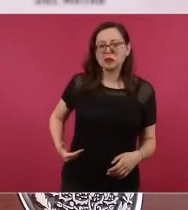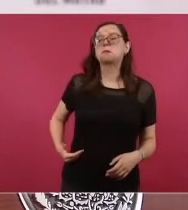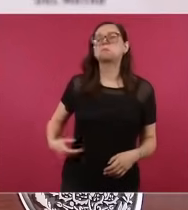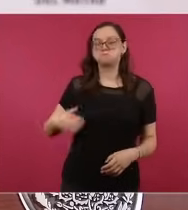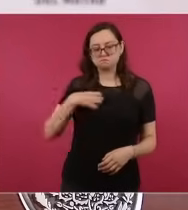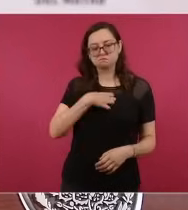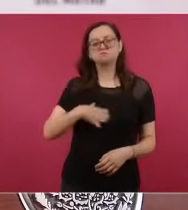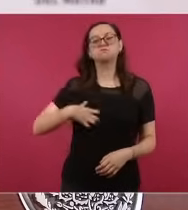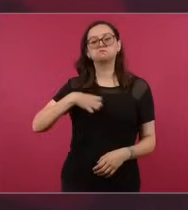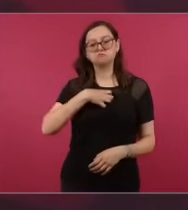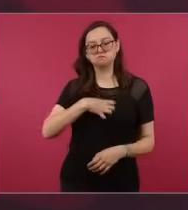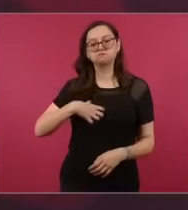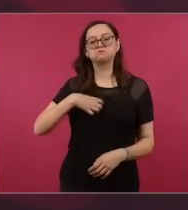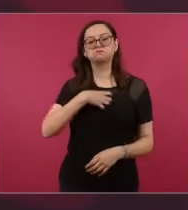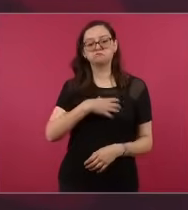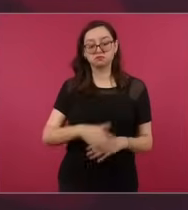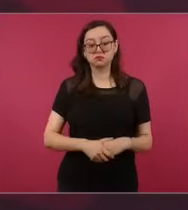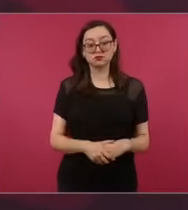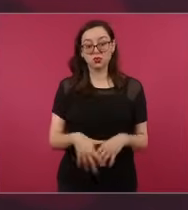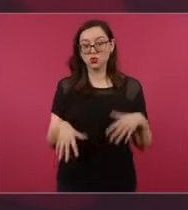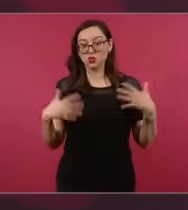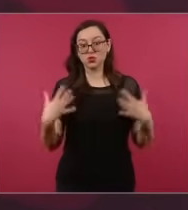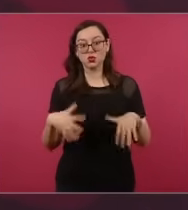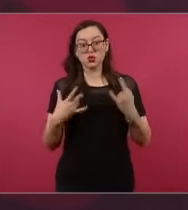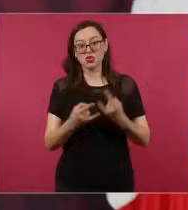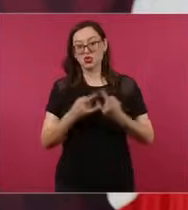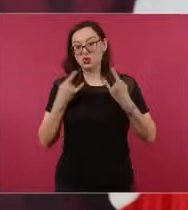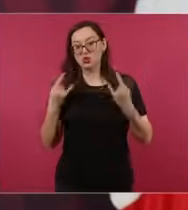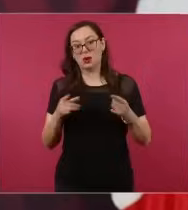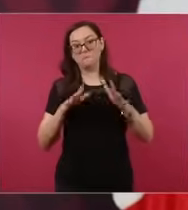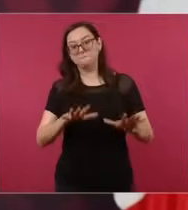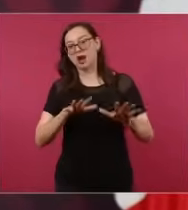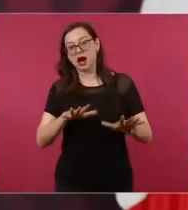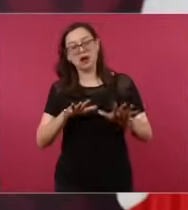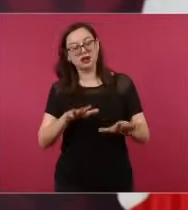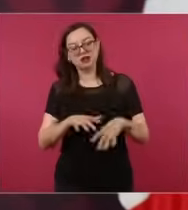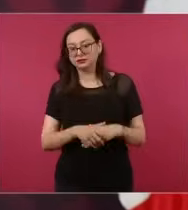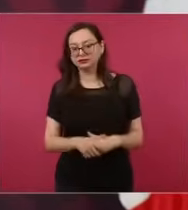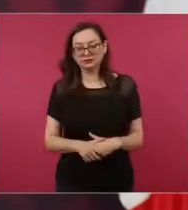No, es todo un acontecimiento para México.